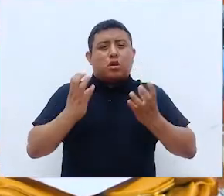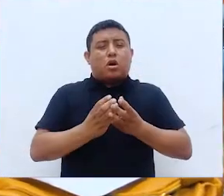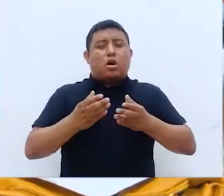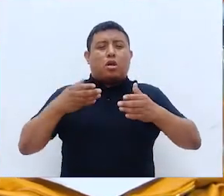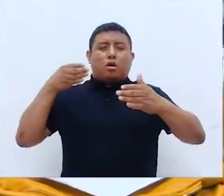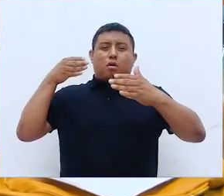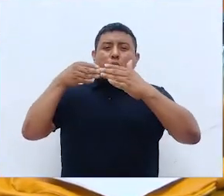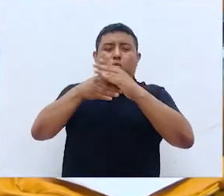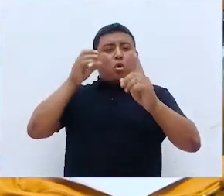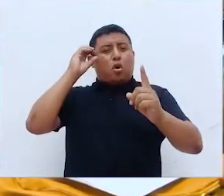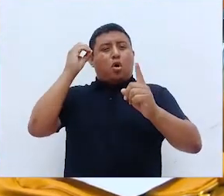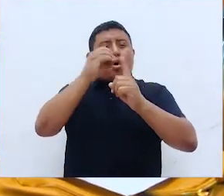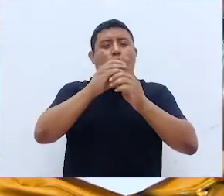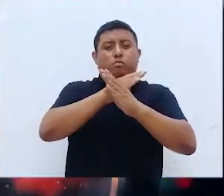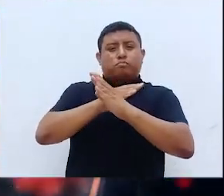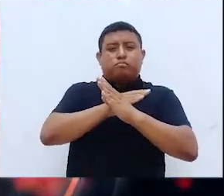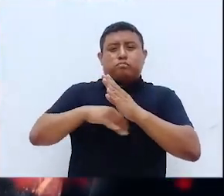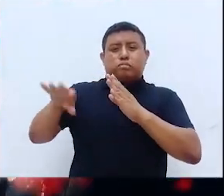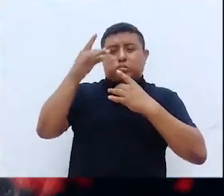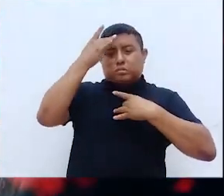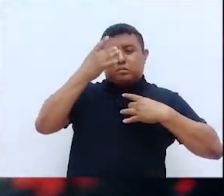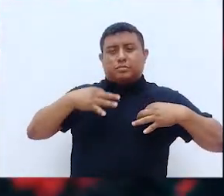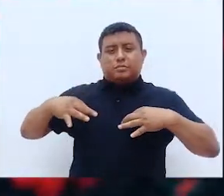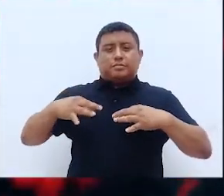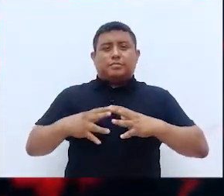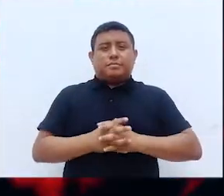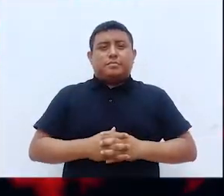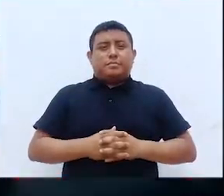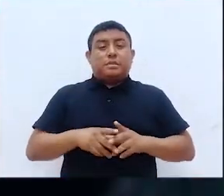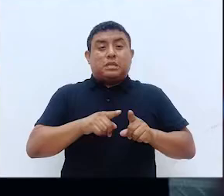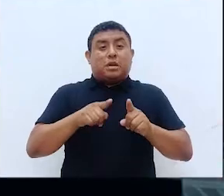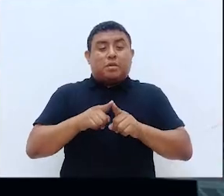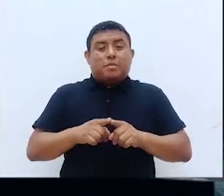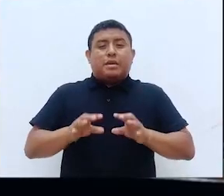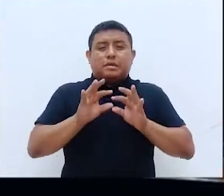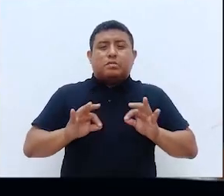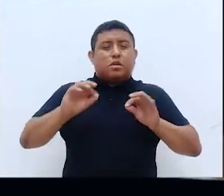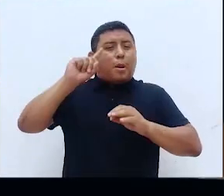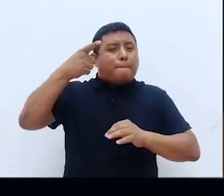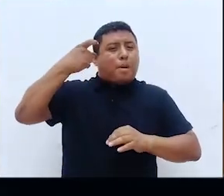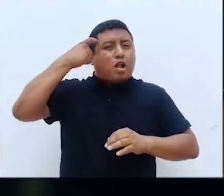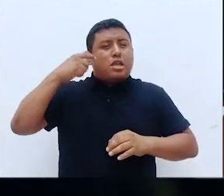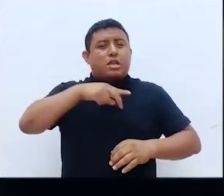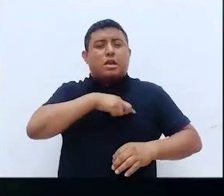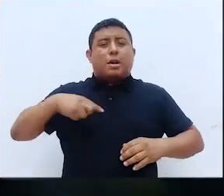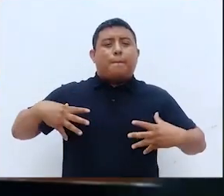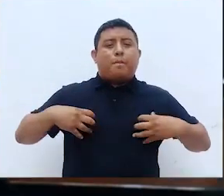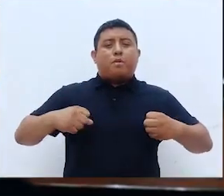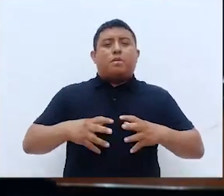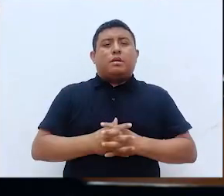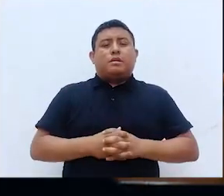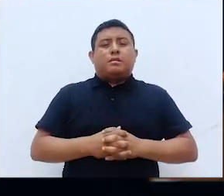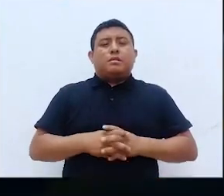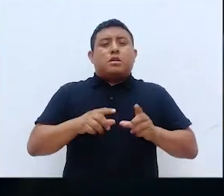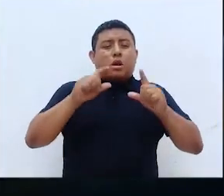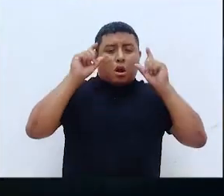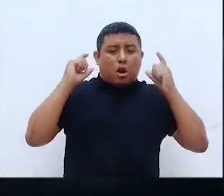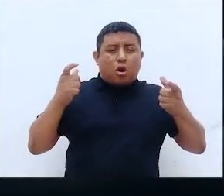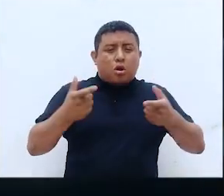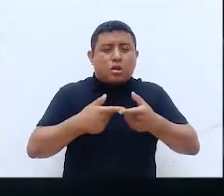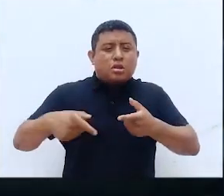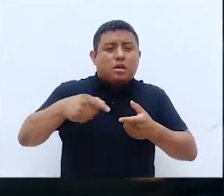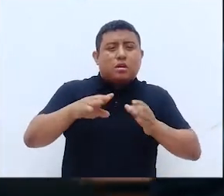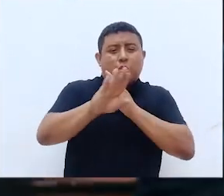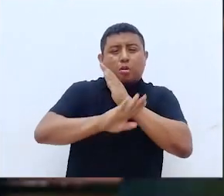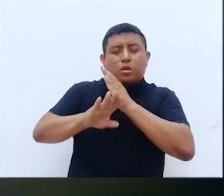para enfrentar los desafíos de la resistencia antimicrobiana, consolidando políticas públicas sólidas y